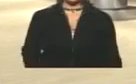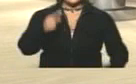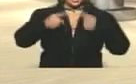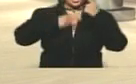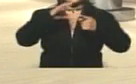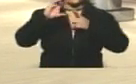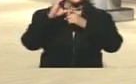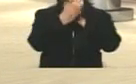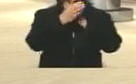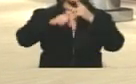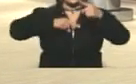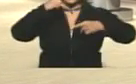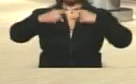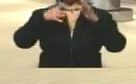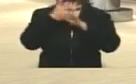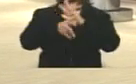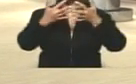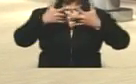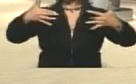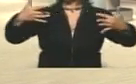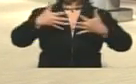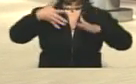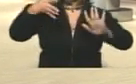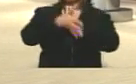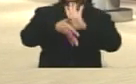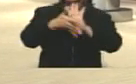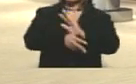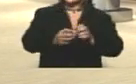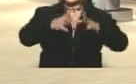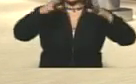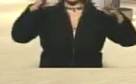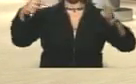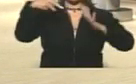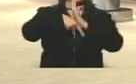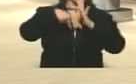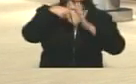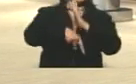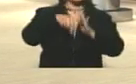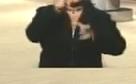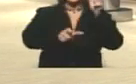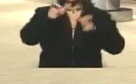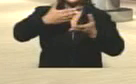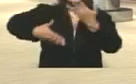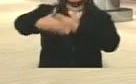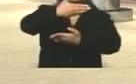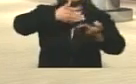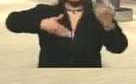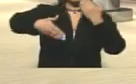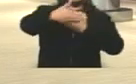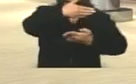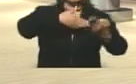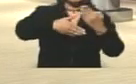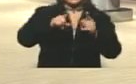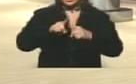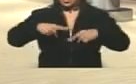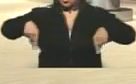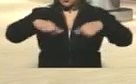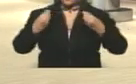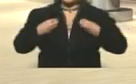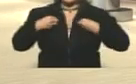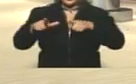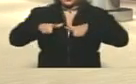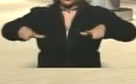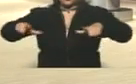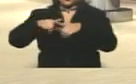Hablar de cultura es hablar sobre un concepto muy amplio que tiene todo que ver con la manera en la que interactúan y se relacionan las personas de